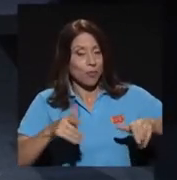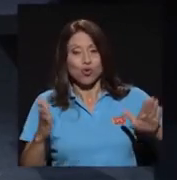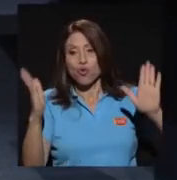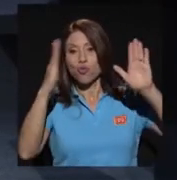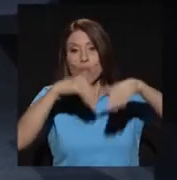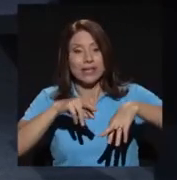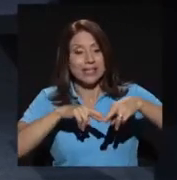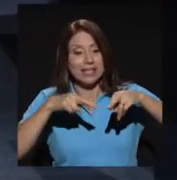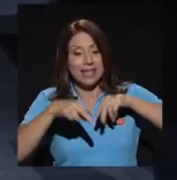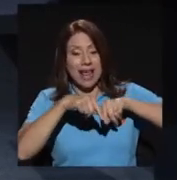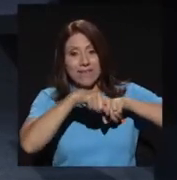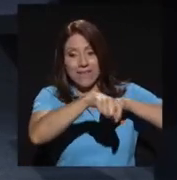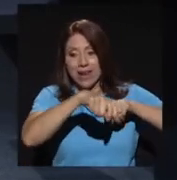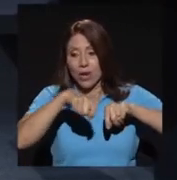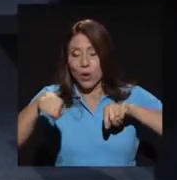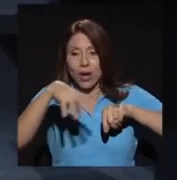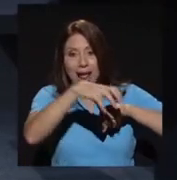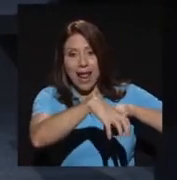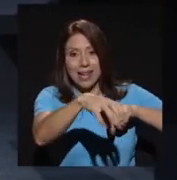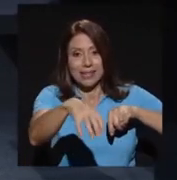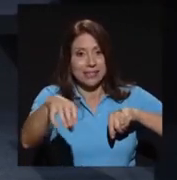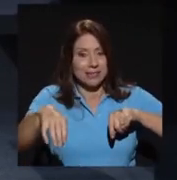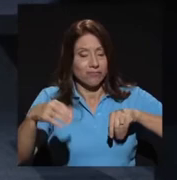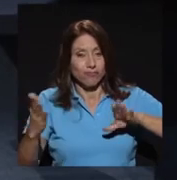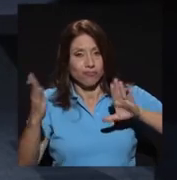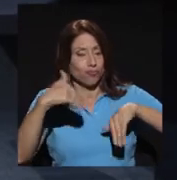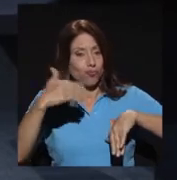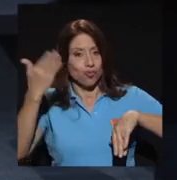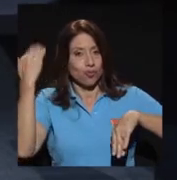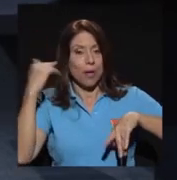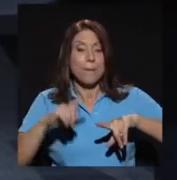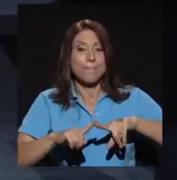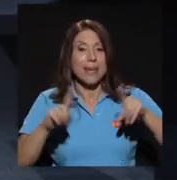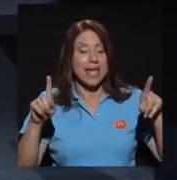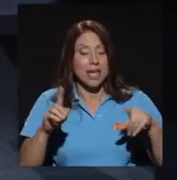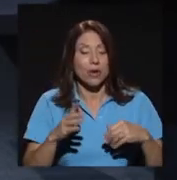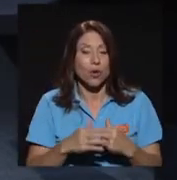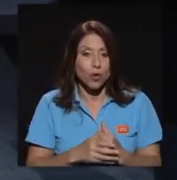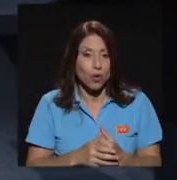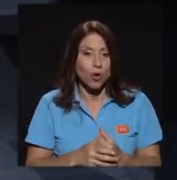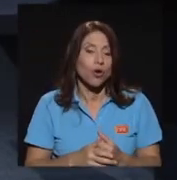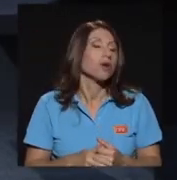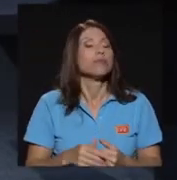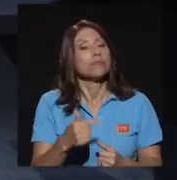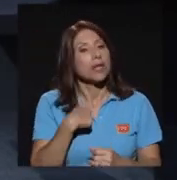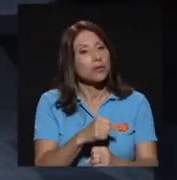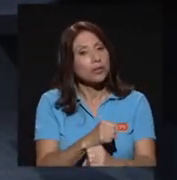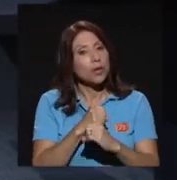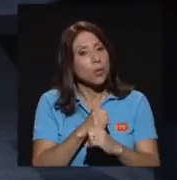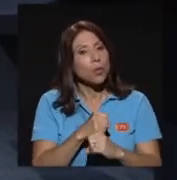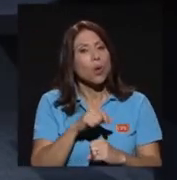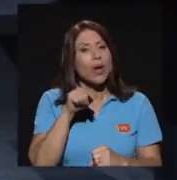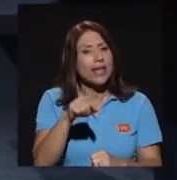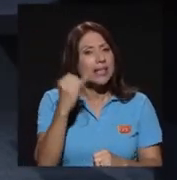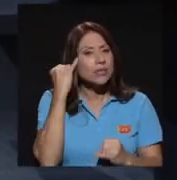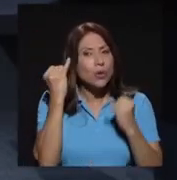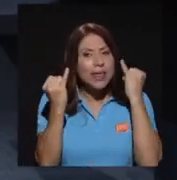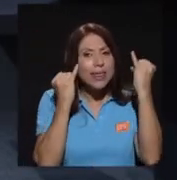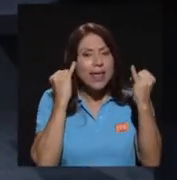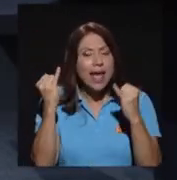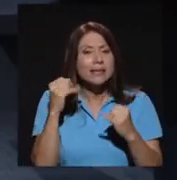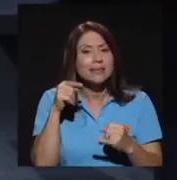centros regionales sí o las sedes regionales como pero estoy seguro que esas son ideas que a él le hubieran